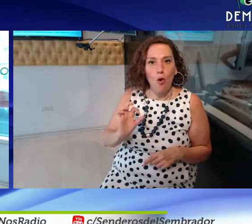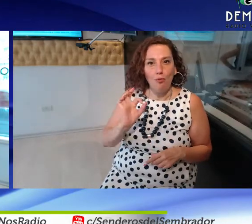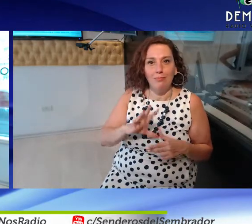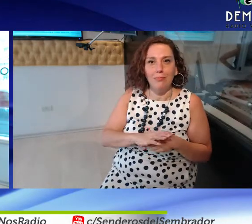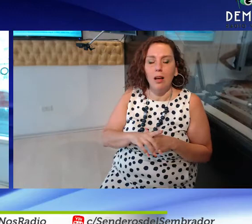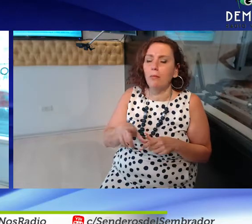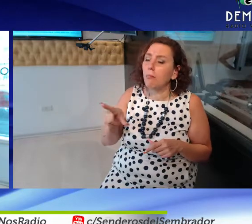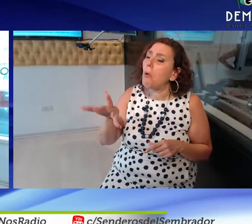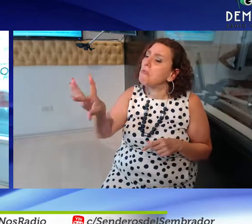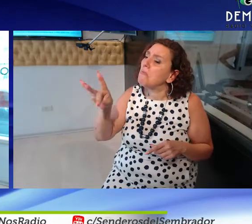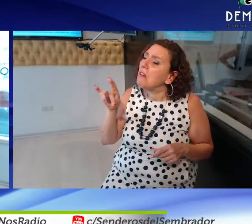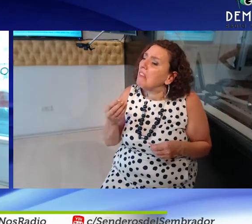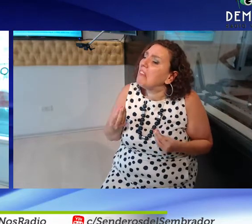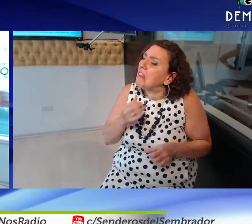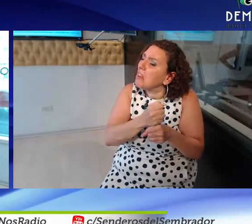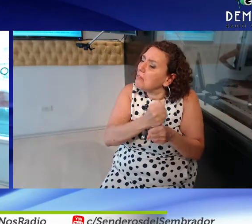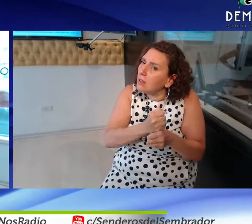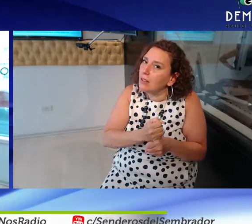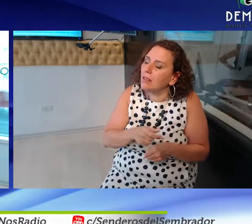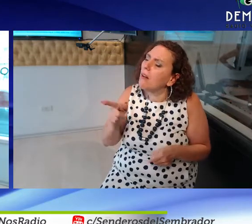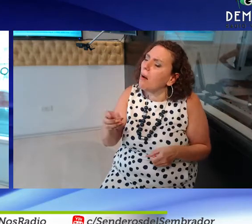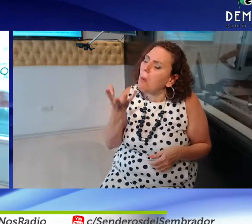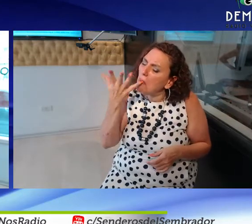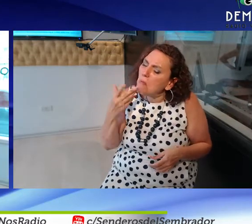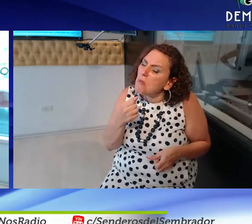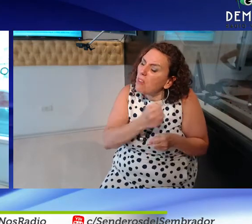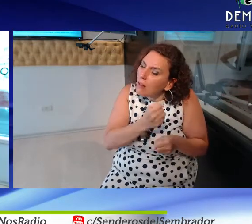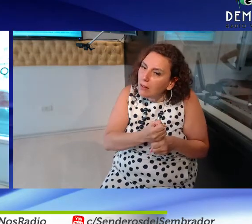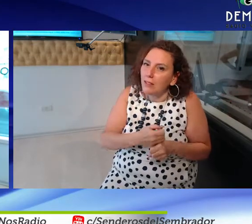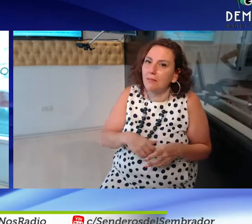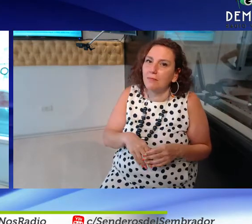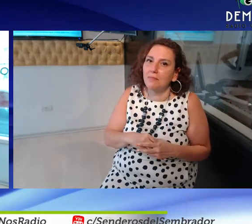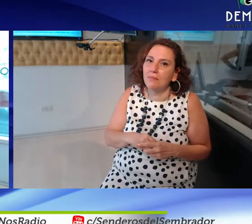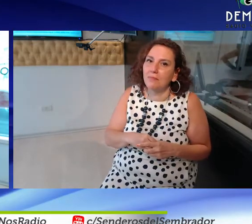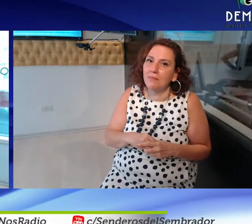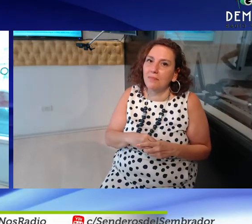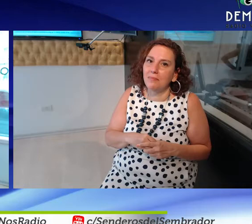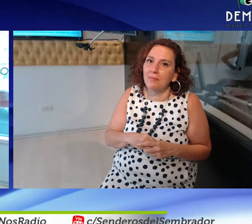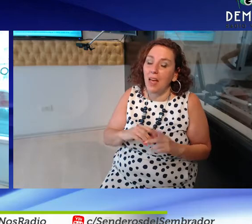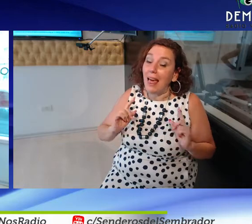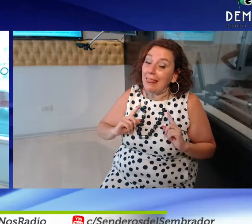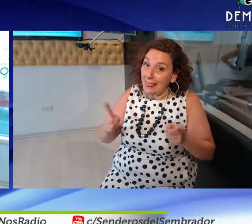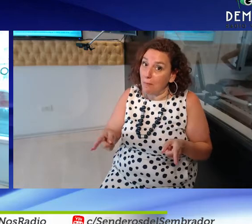tareas? ¿Todavía no? No. ¿Y qué te gustaría hacer? No. ¿Servir la comida también?